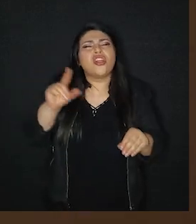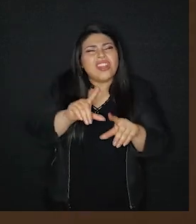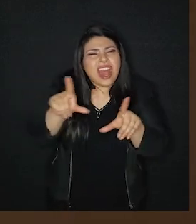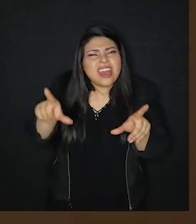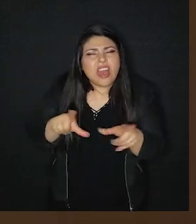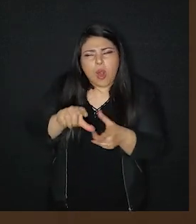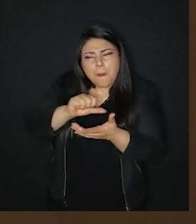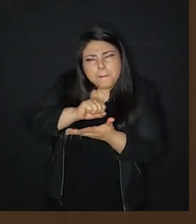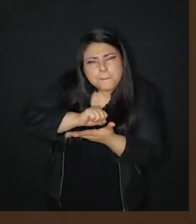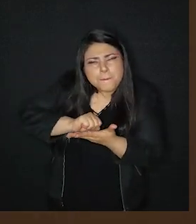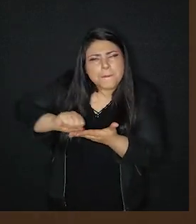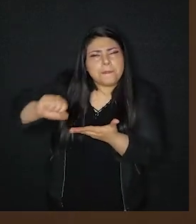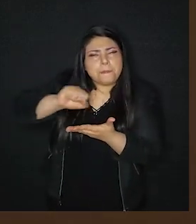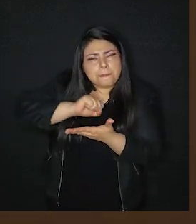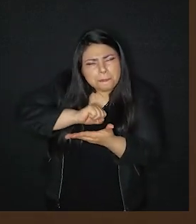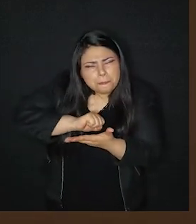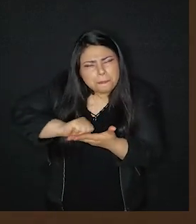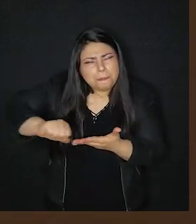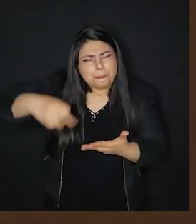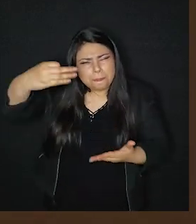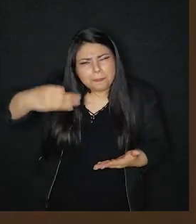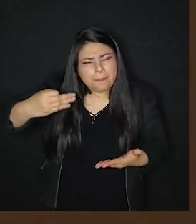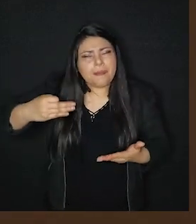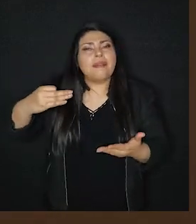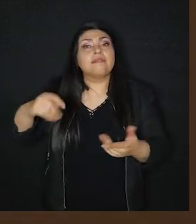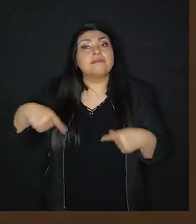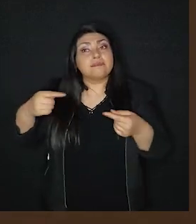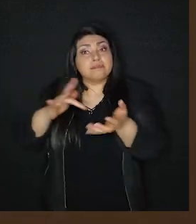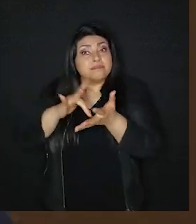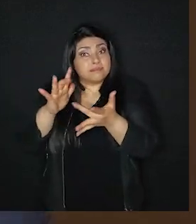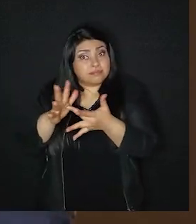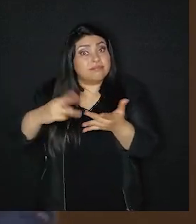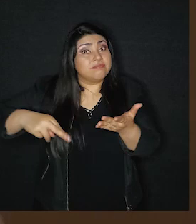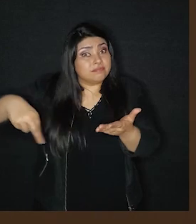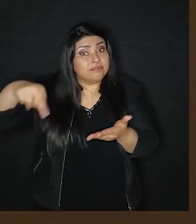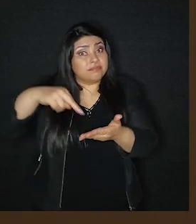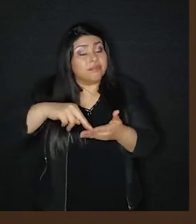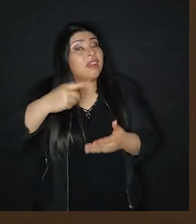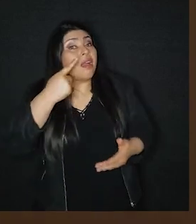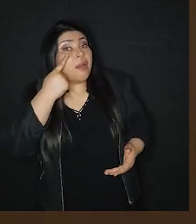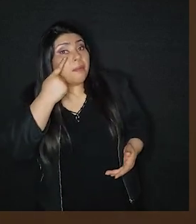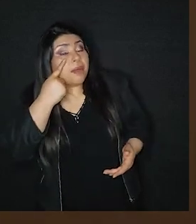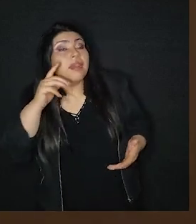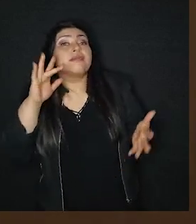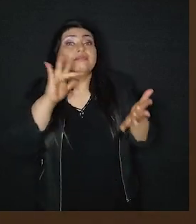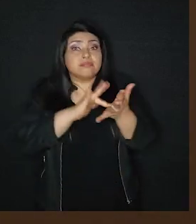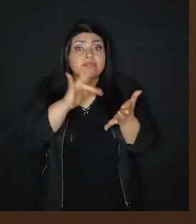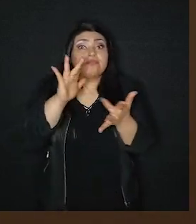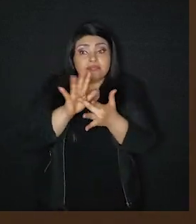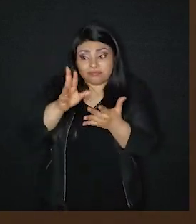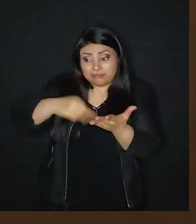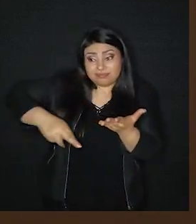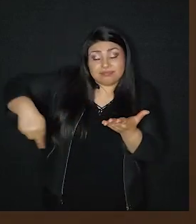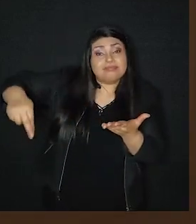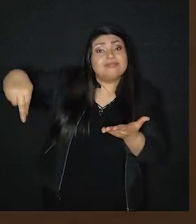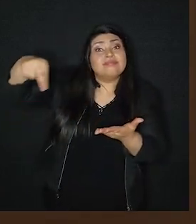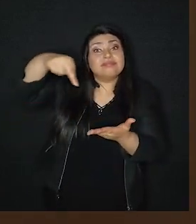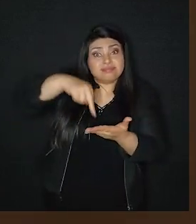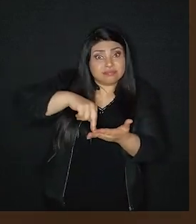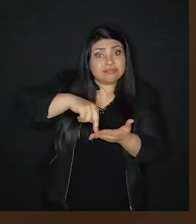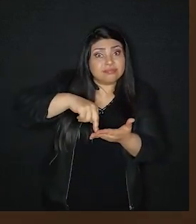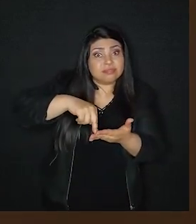santísimo una vez Cristo resucitó date cuenta una vez que su resucitó no fue